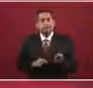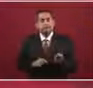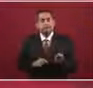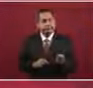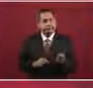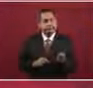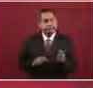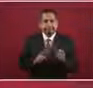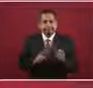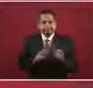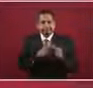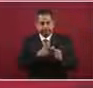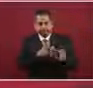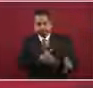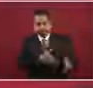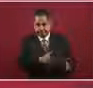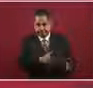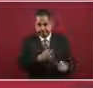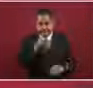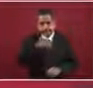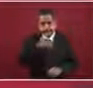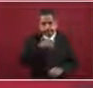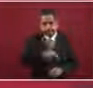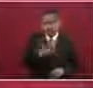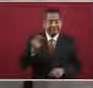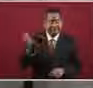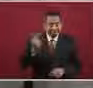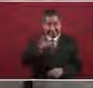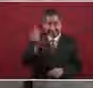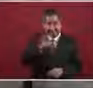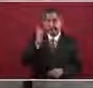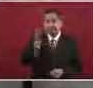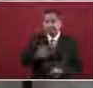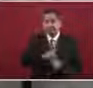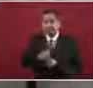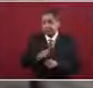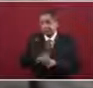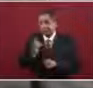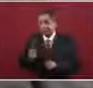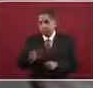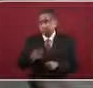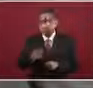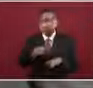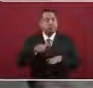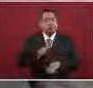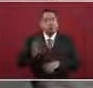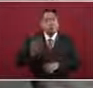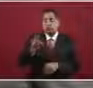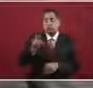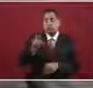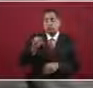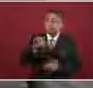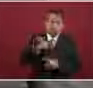detenido. No surge que salga lo de la eliminación del fuero,